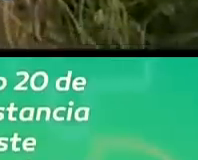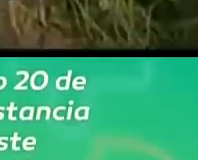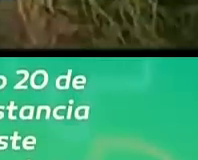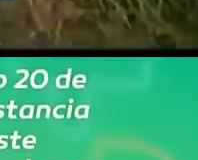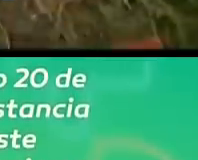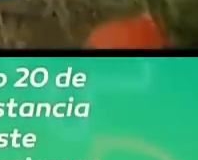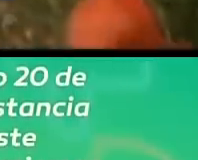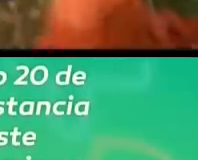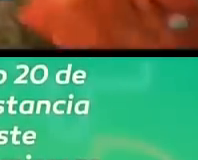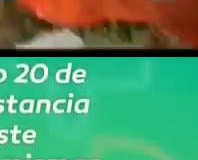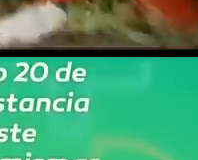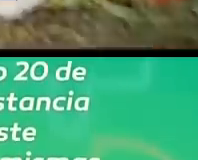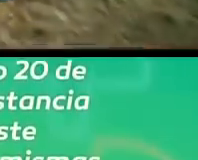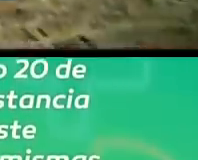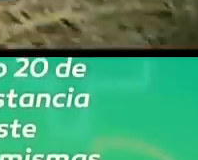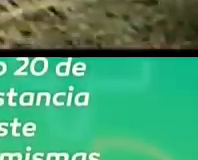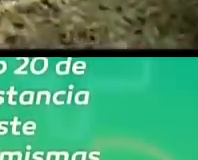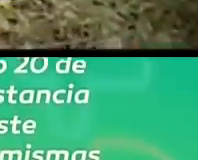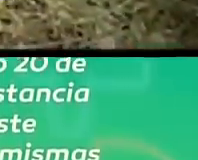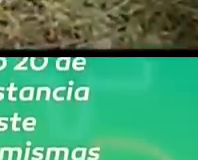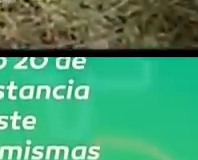por quemaduras.